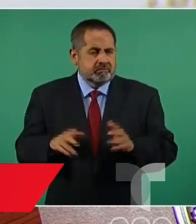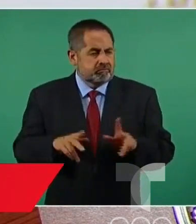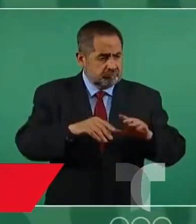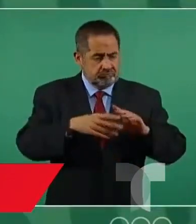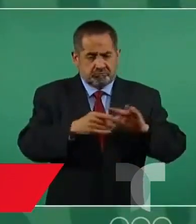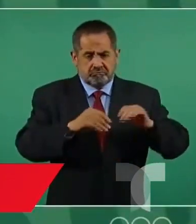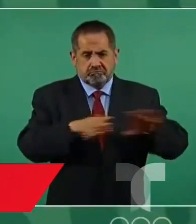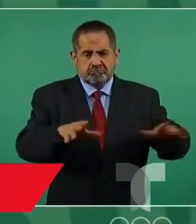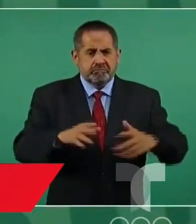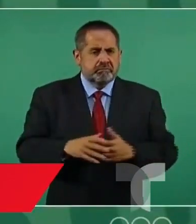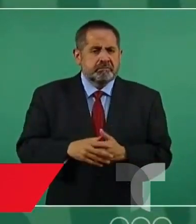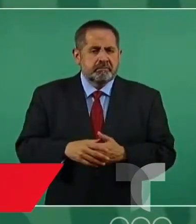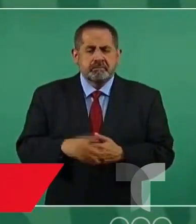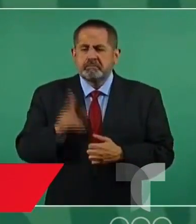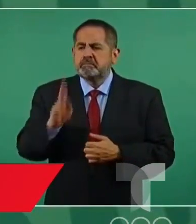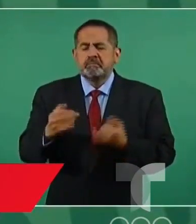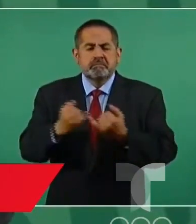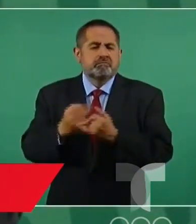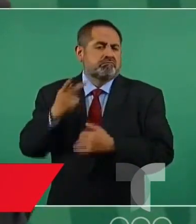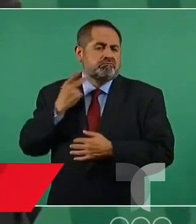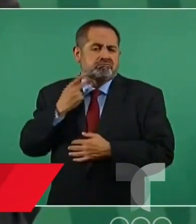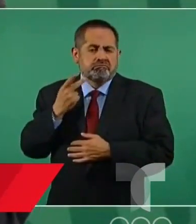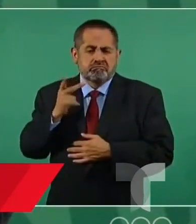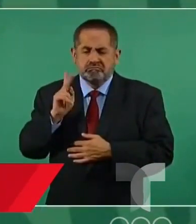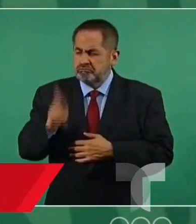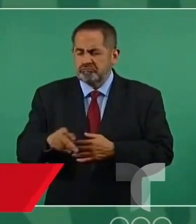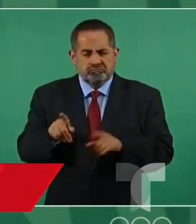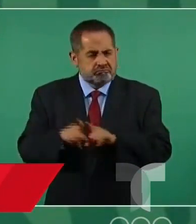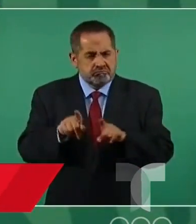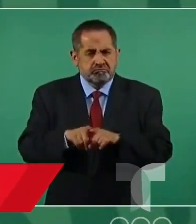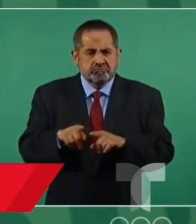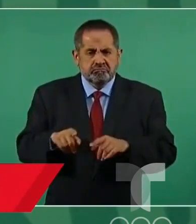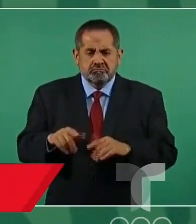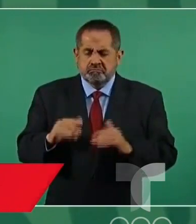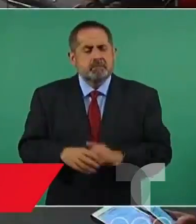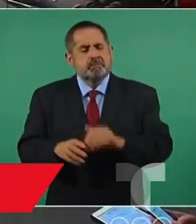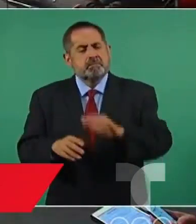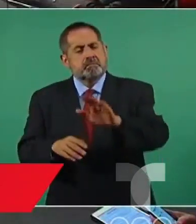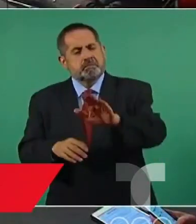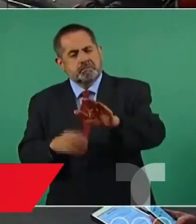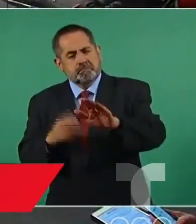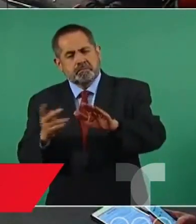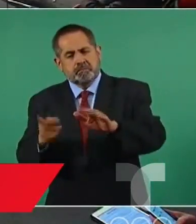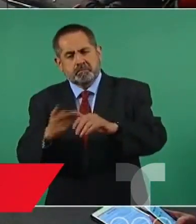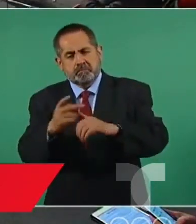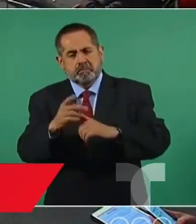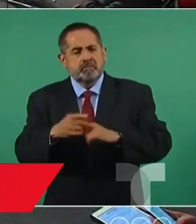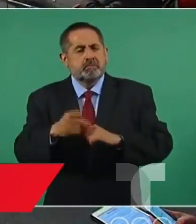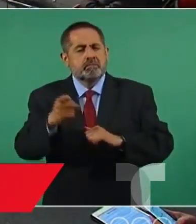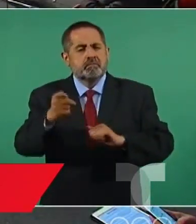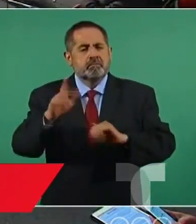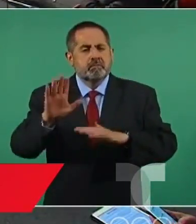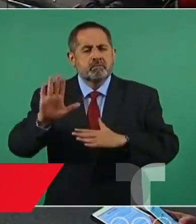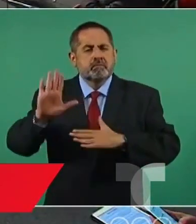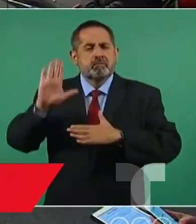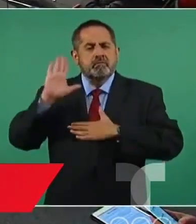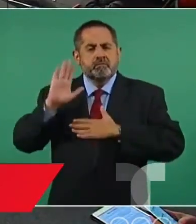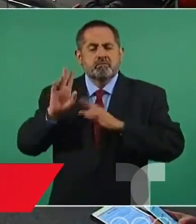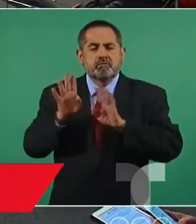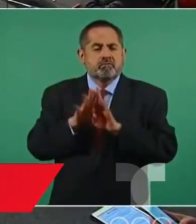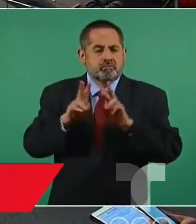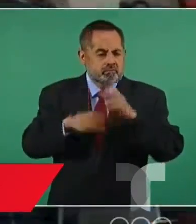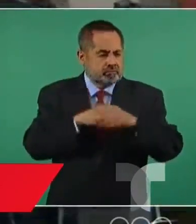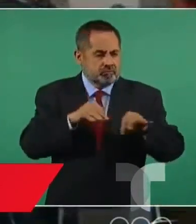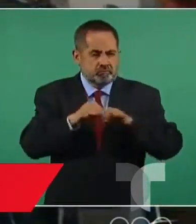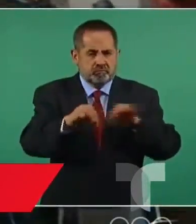periodismo, como la política, es un imperativo ético. ¿De qué manera se compromete usted a asegurar el trabajo